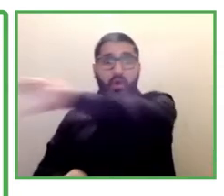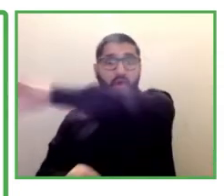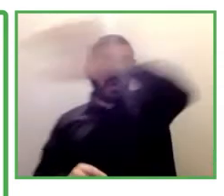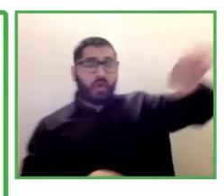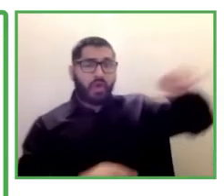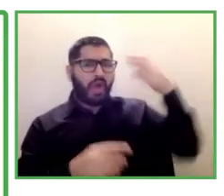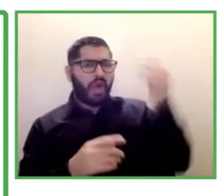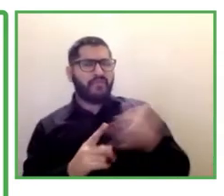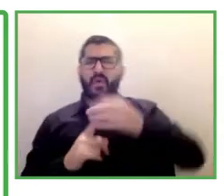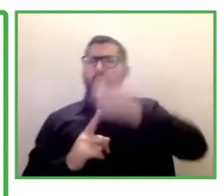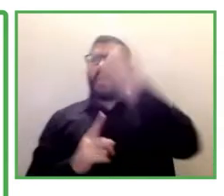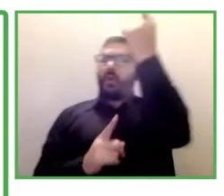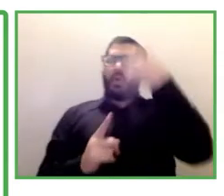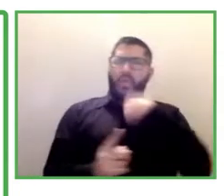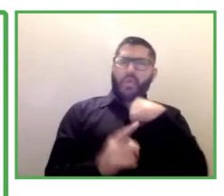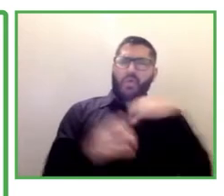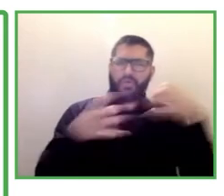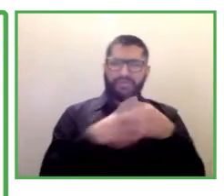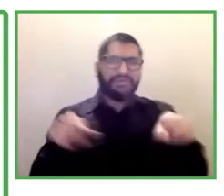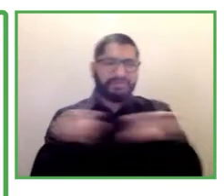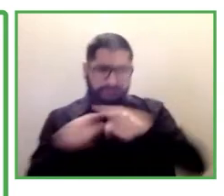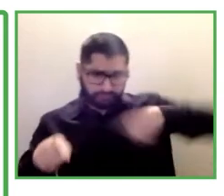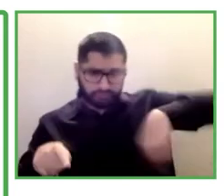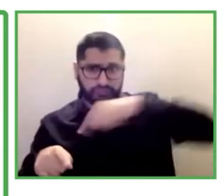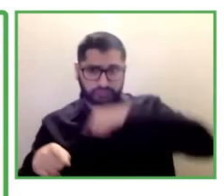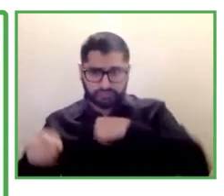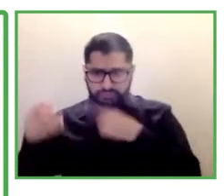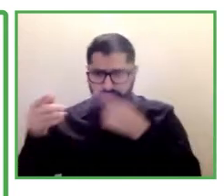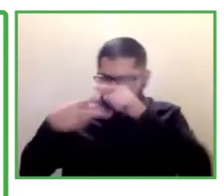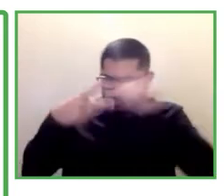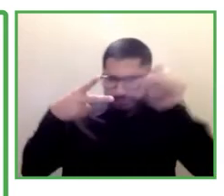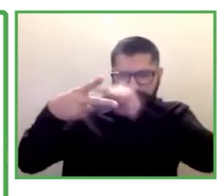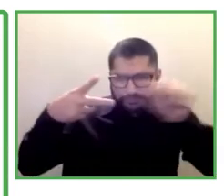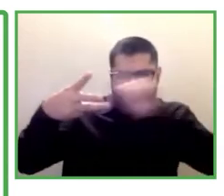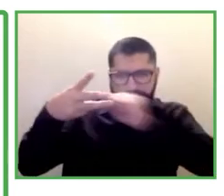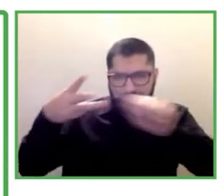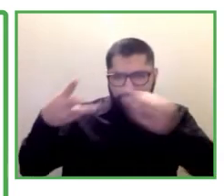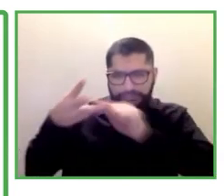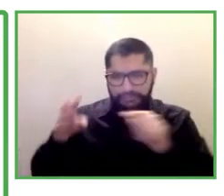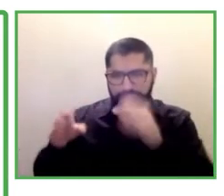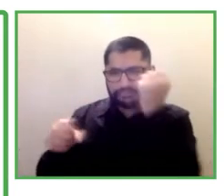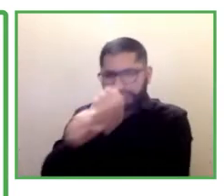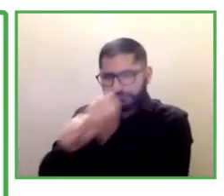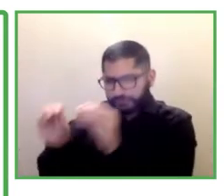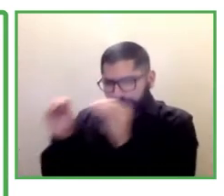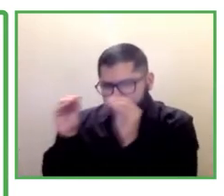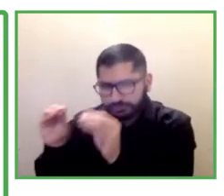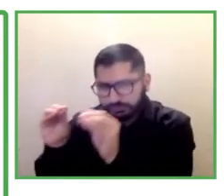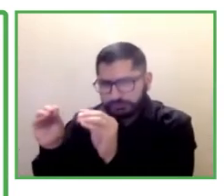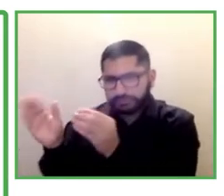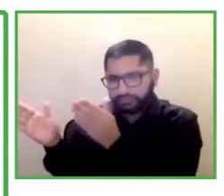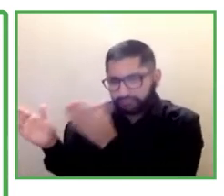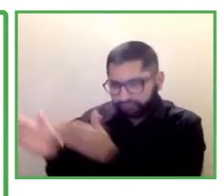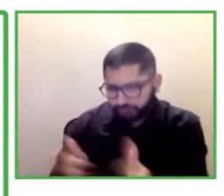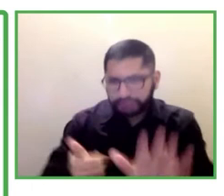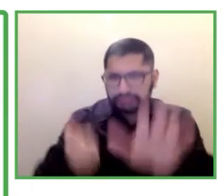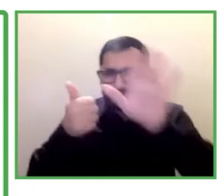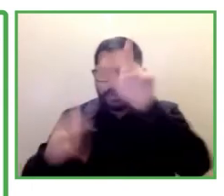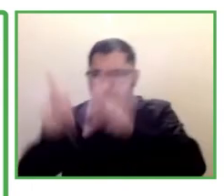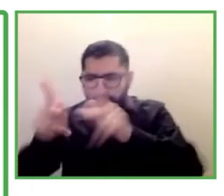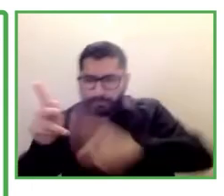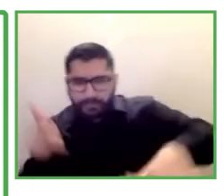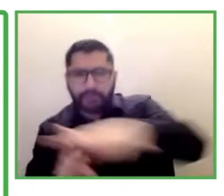semanas. Y lo que hemos encontrado en los últimos años es que tenemos